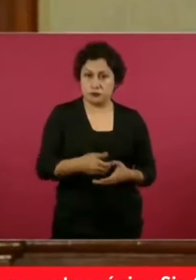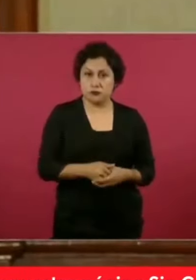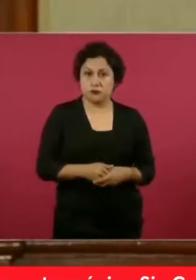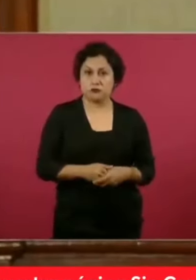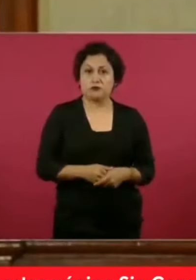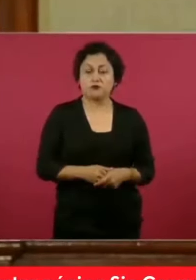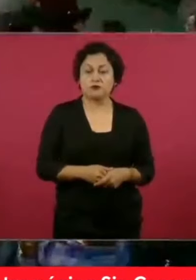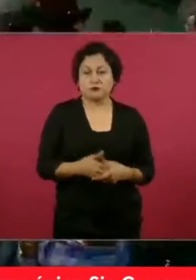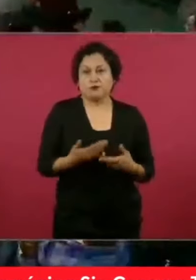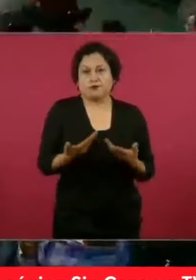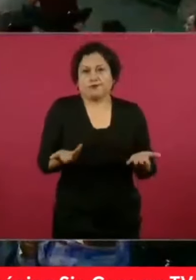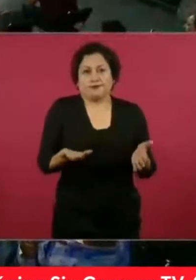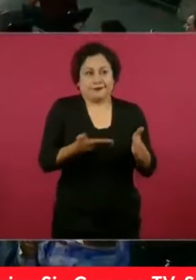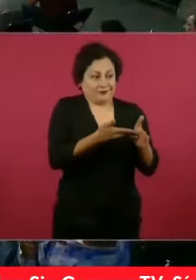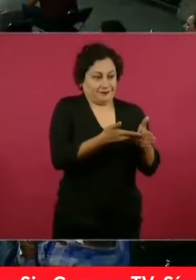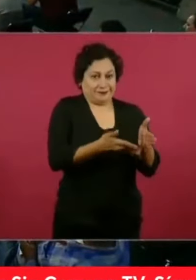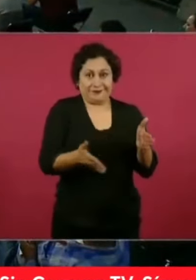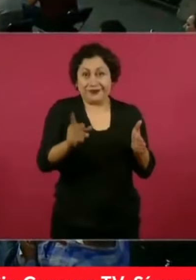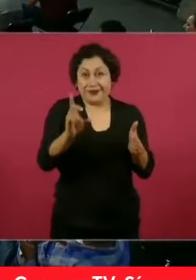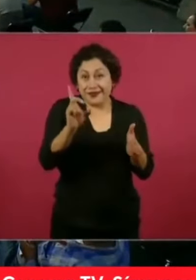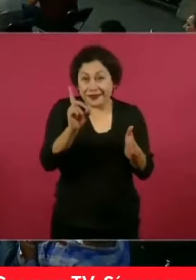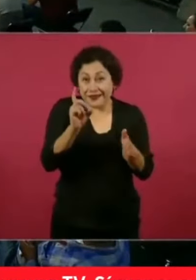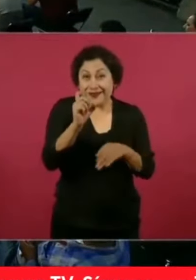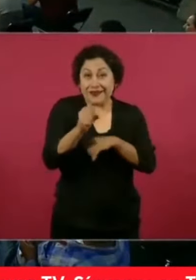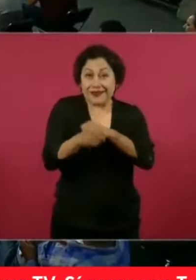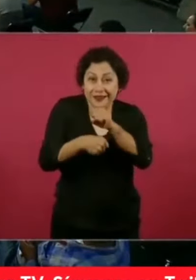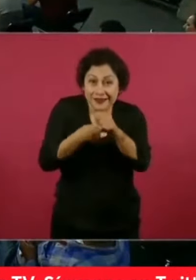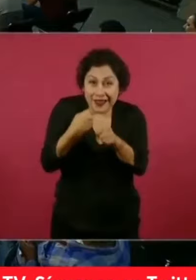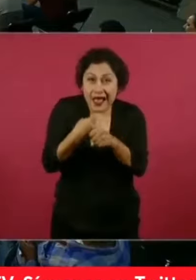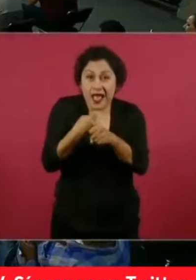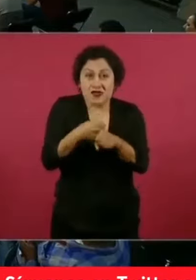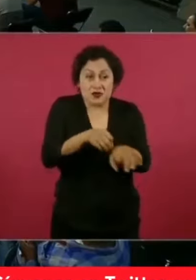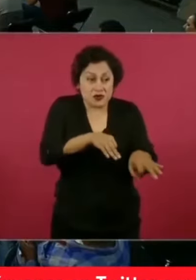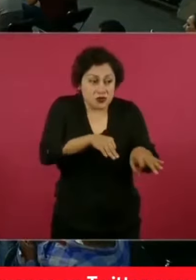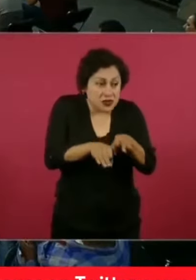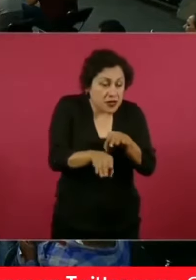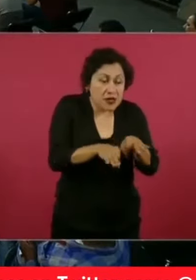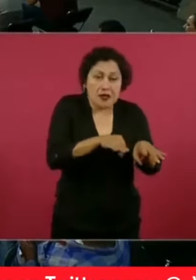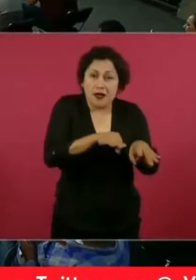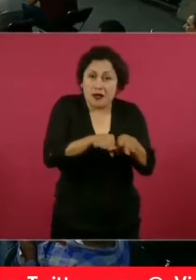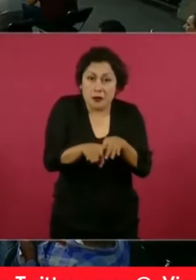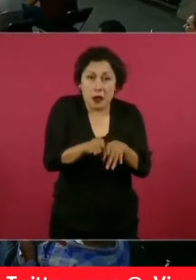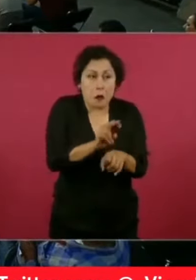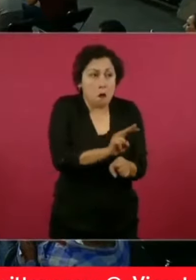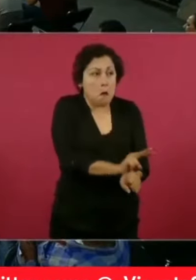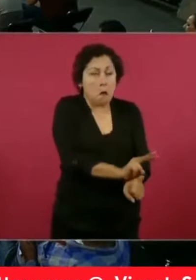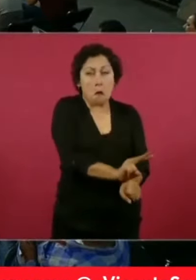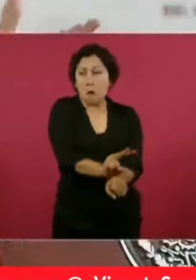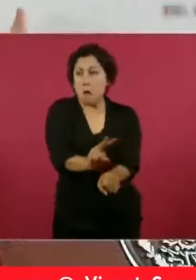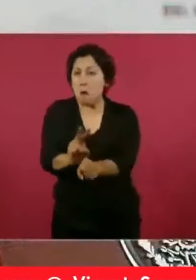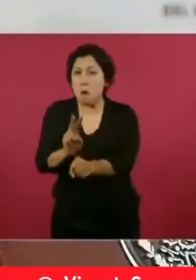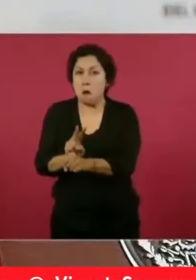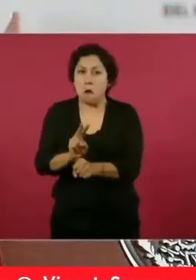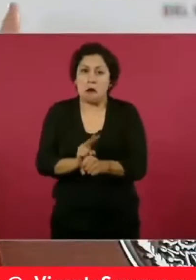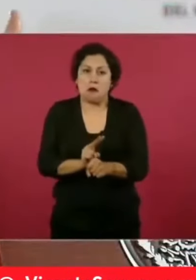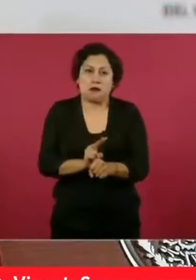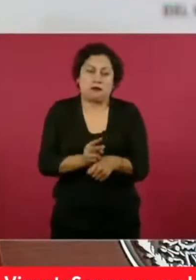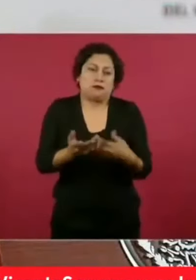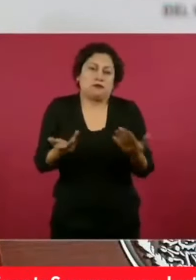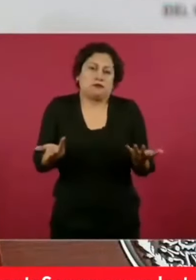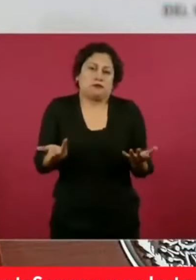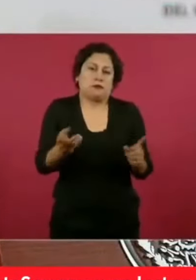¿Cómo no va a saber todo lo relacionado